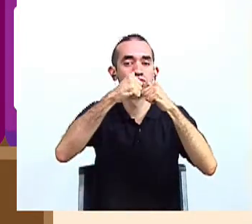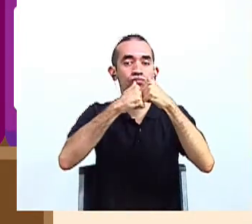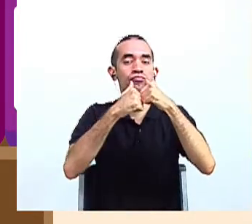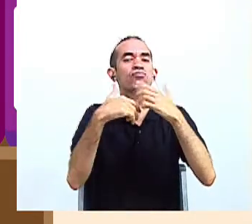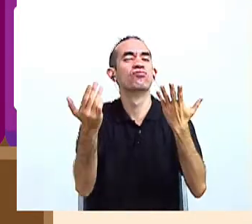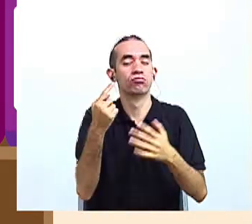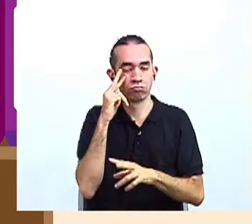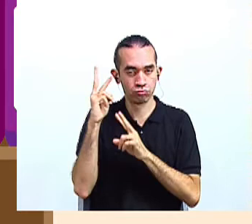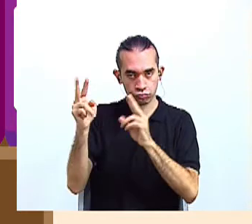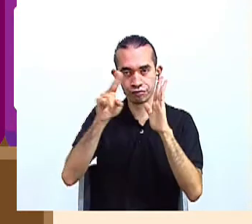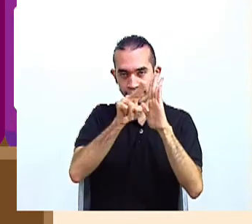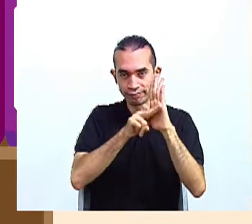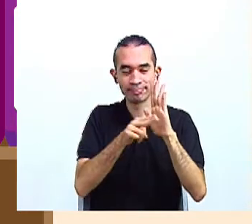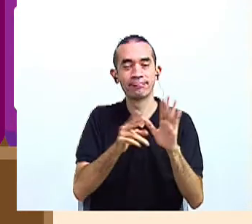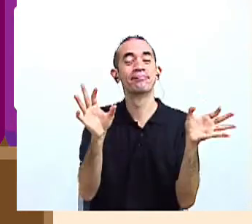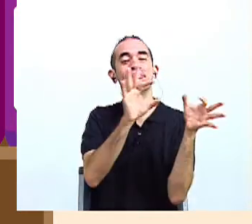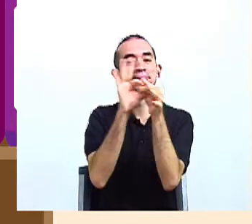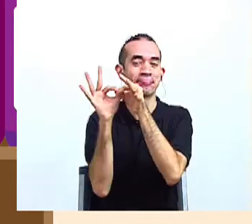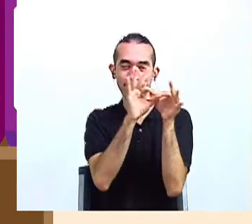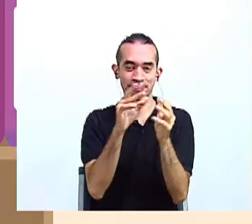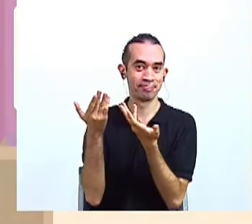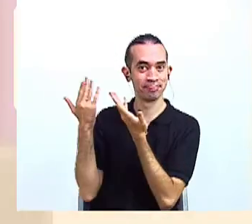segmento sobre las normas de concordancia.